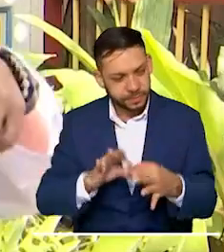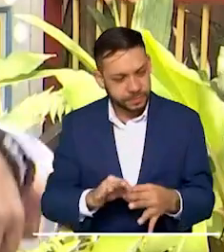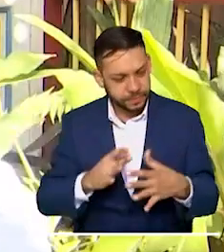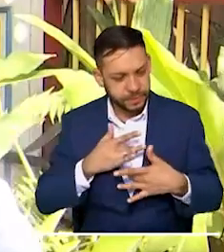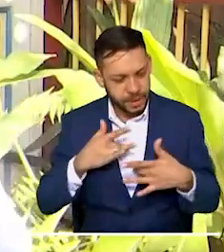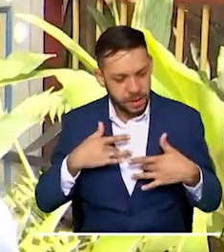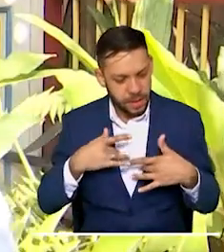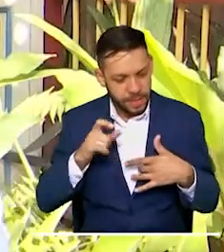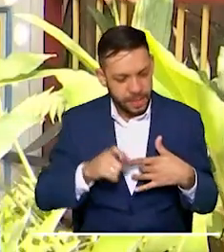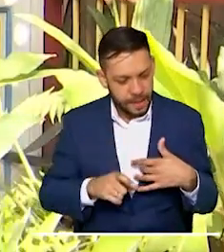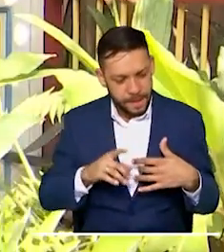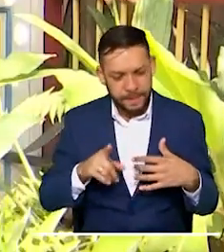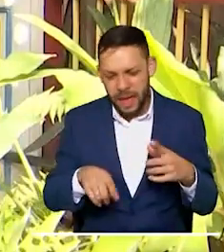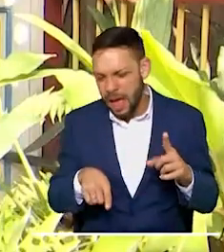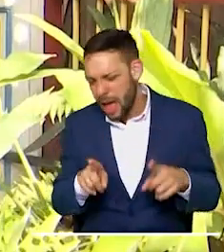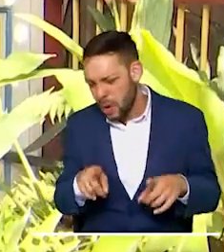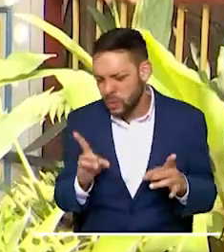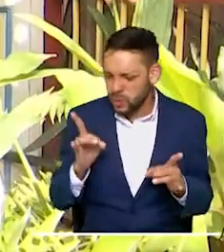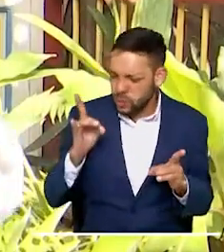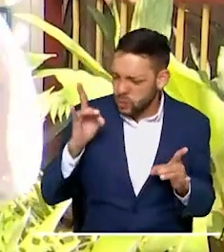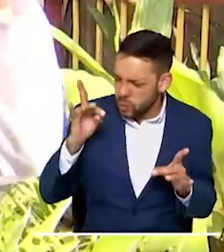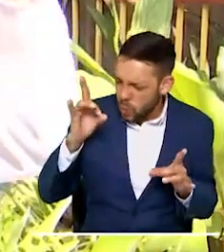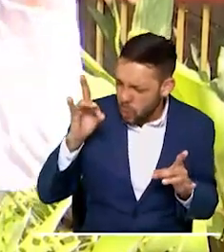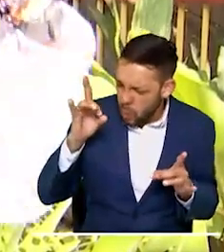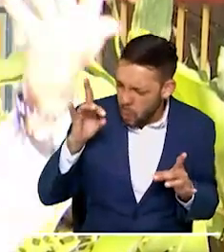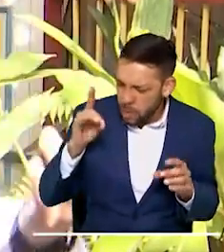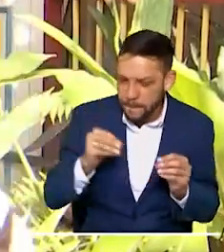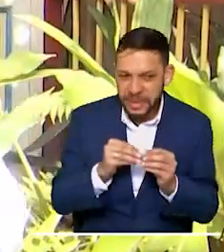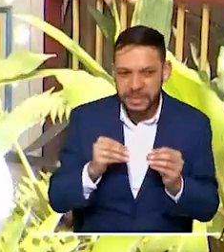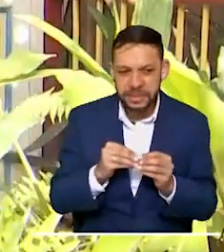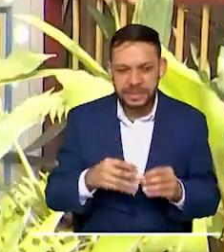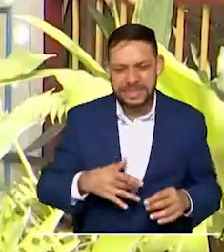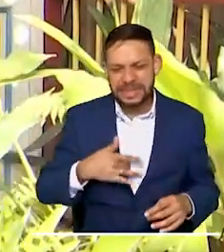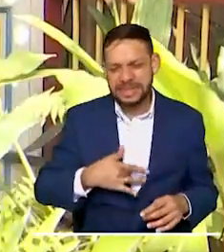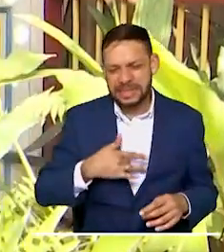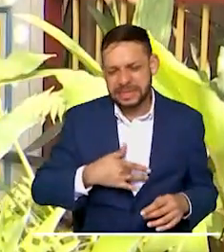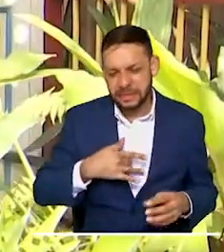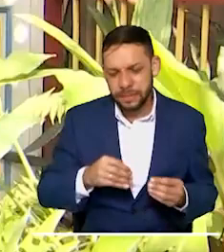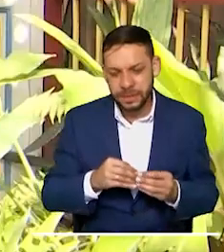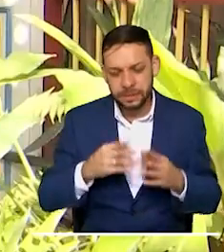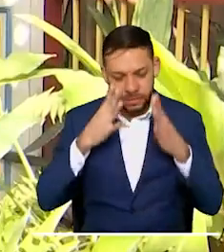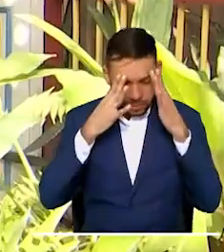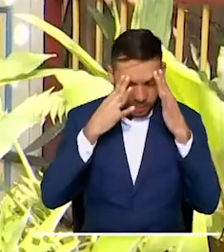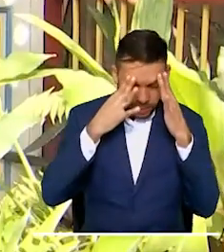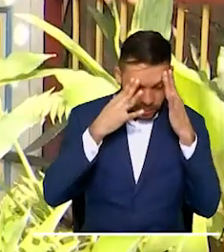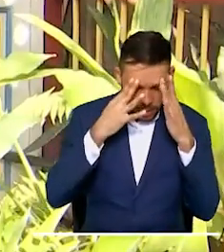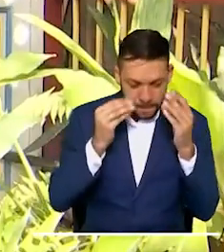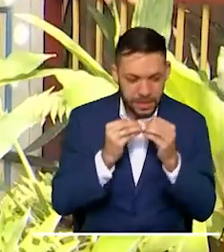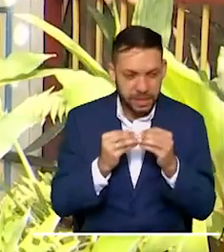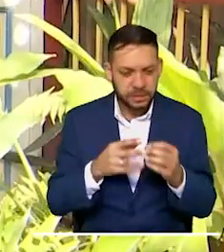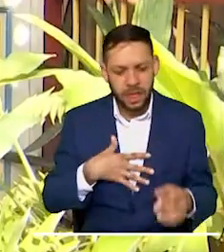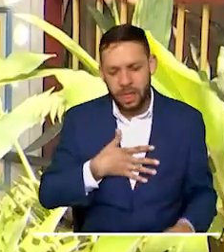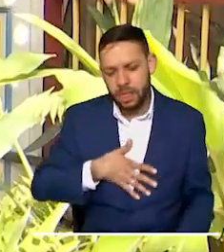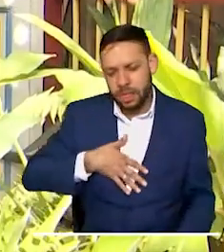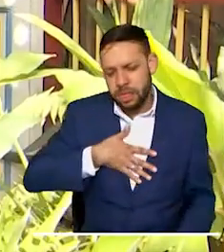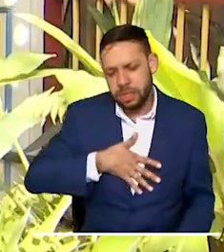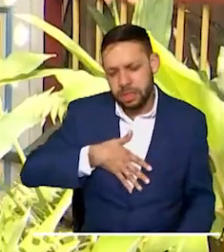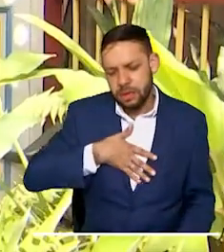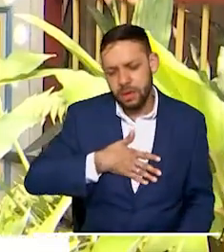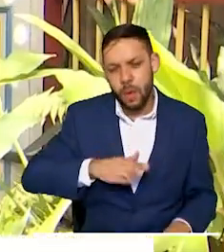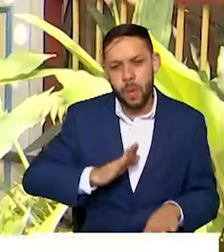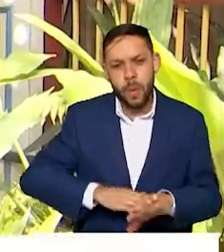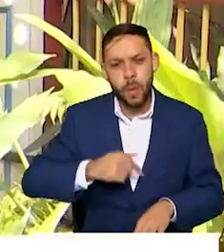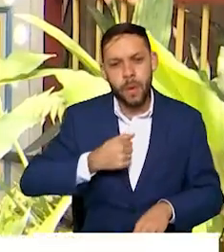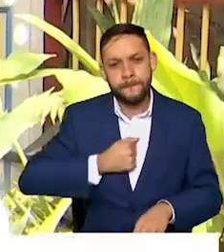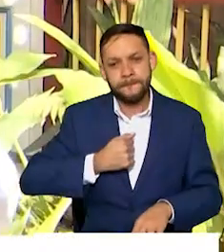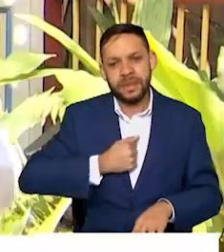salud. Los dolores, los problemas digestivos, los dolores de cabeza, la fatiga, todo es responsabilidad